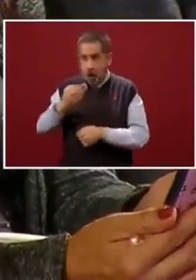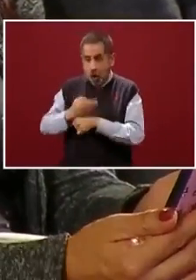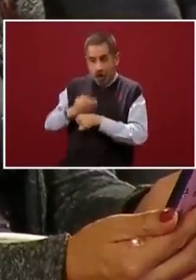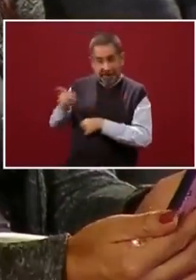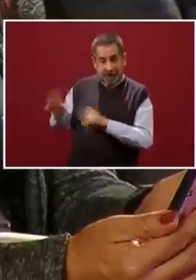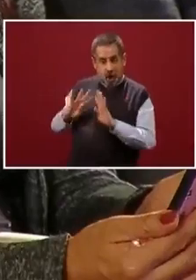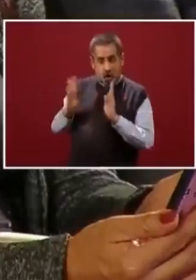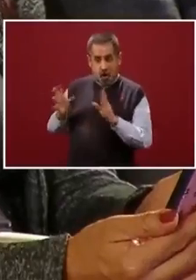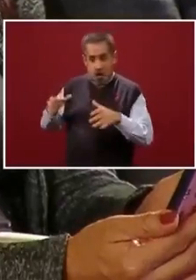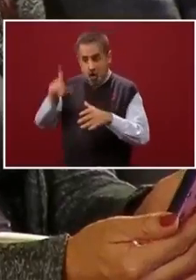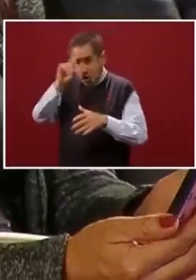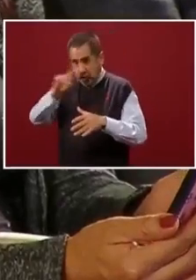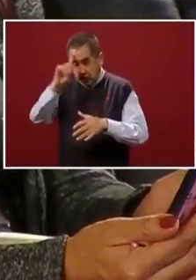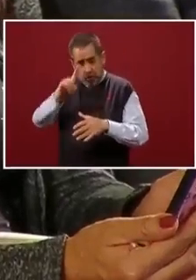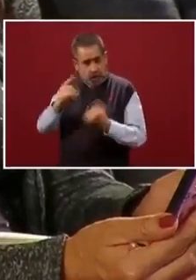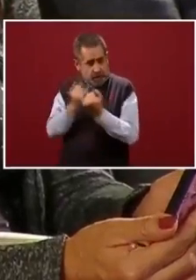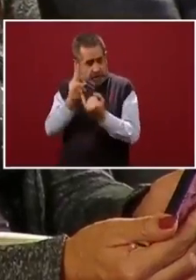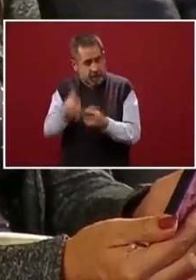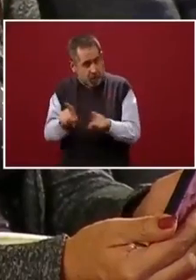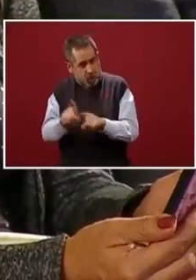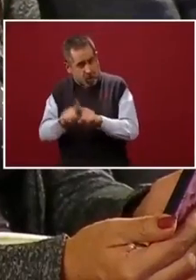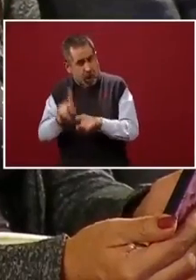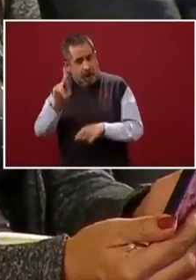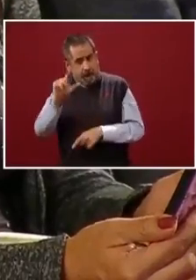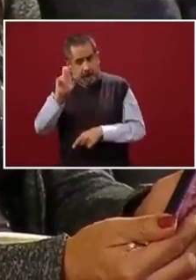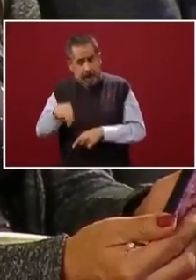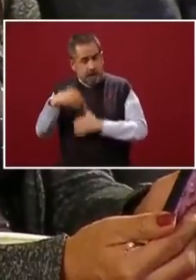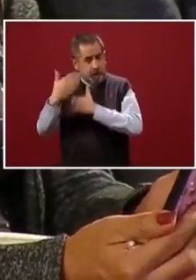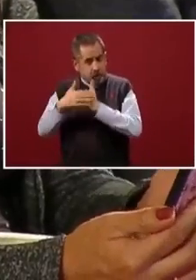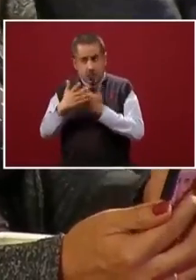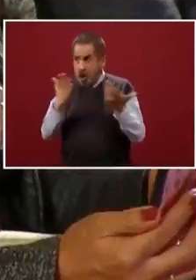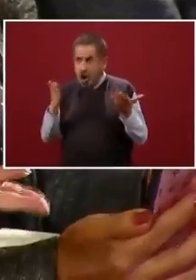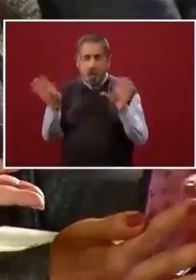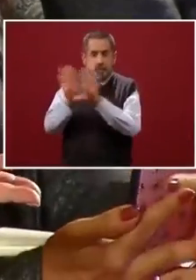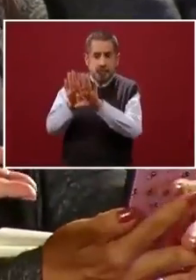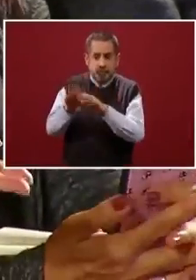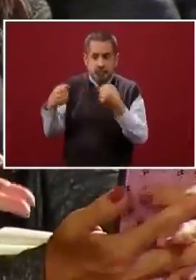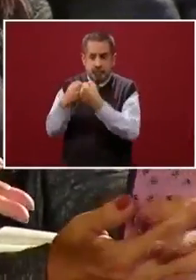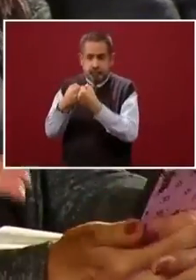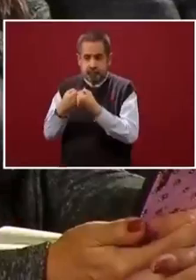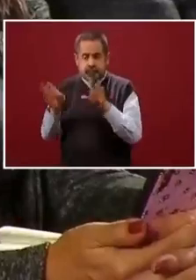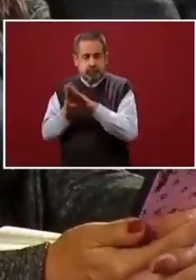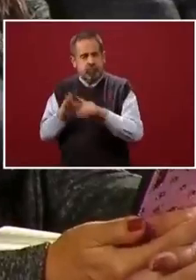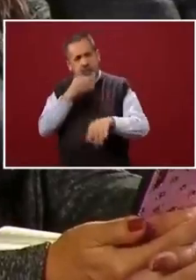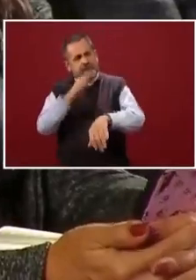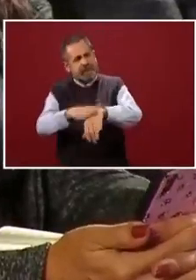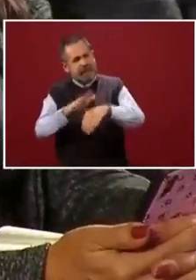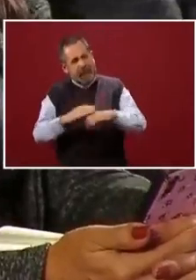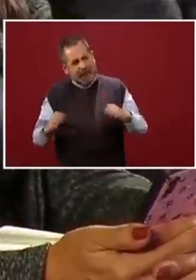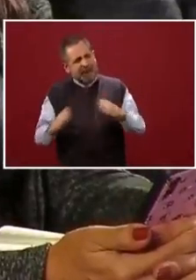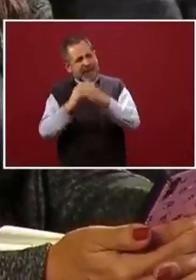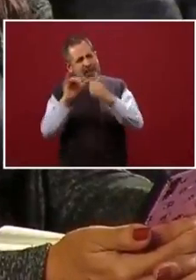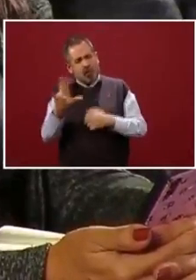contemplando un plan parecido, es decir, usted nos ha dicho constantemente que esta no es una emergencia, pero no sé si